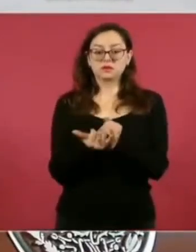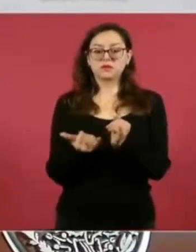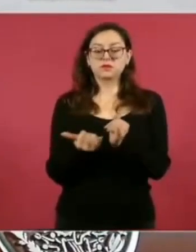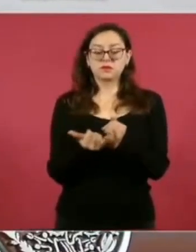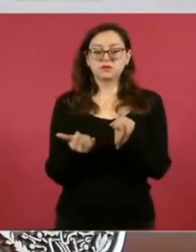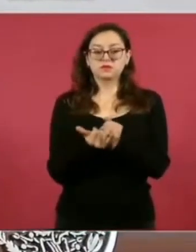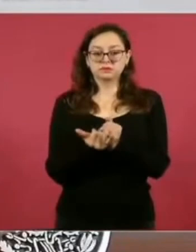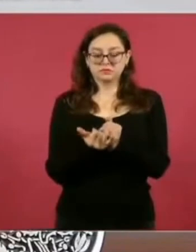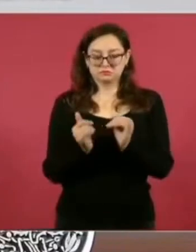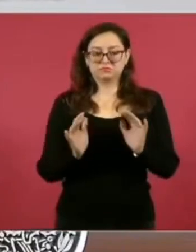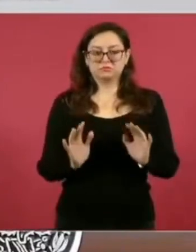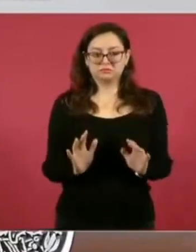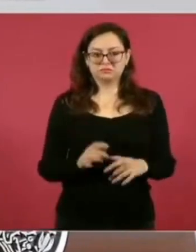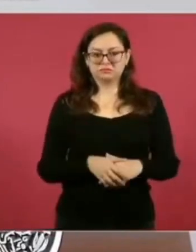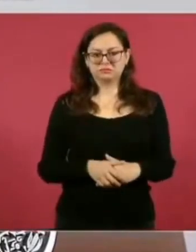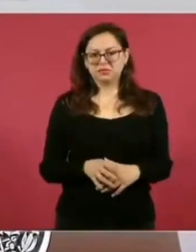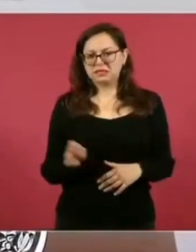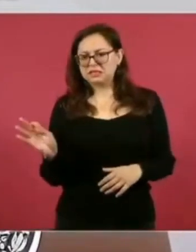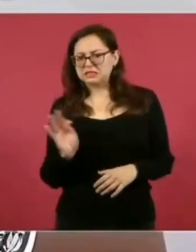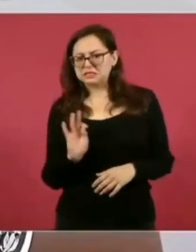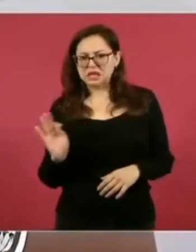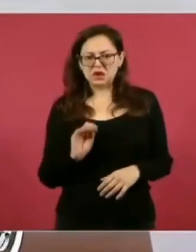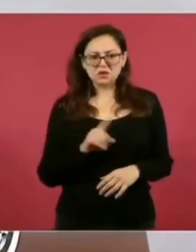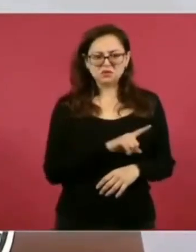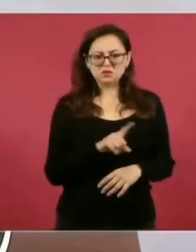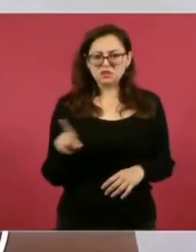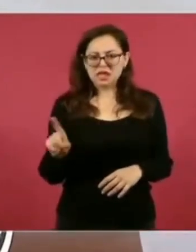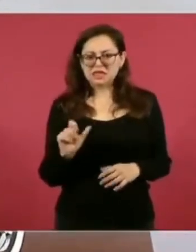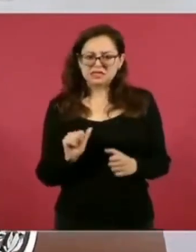a lo mejor hay algo que les